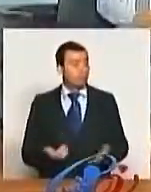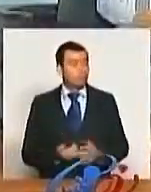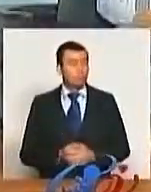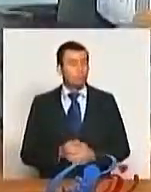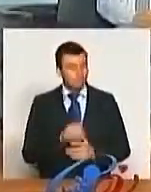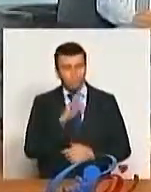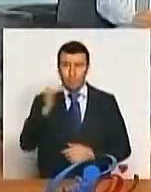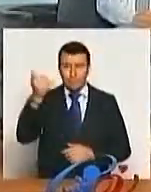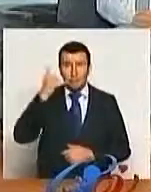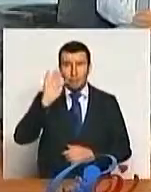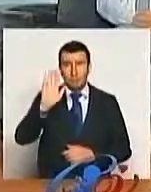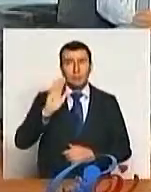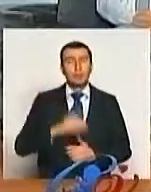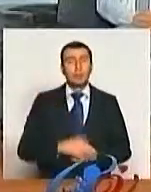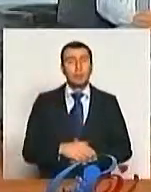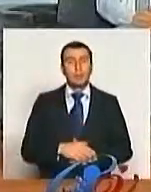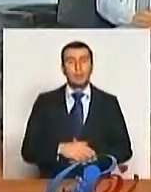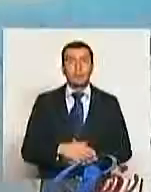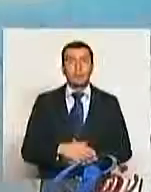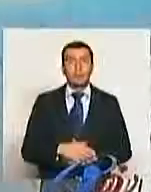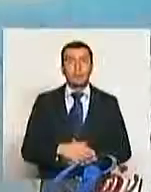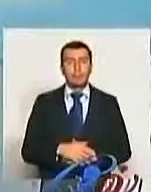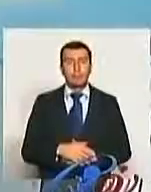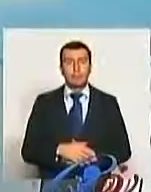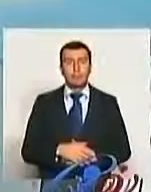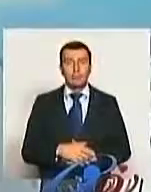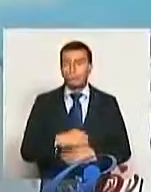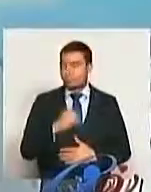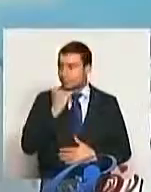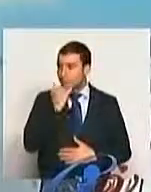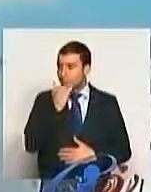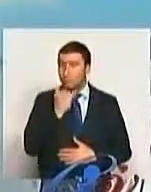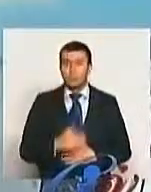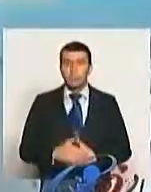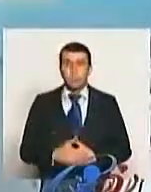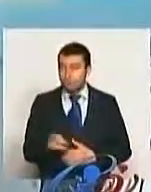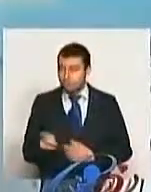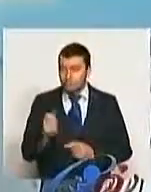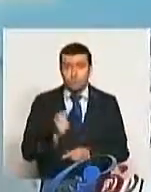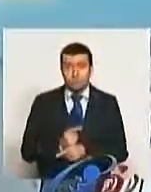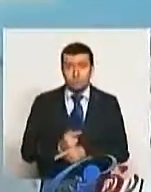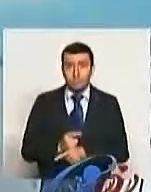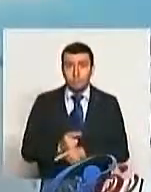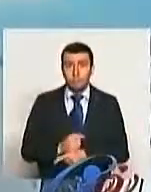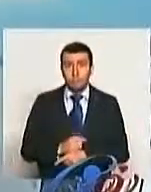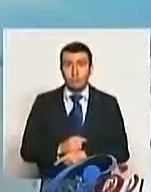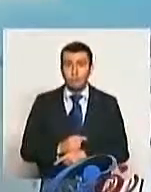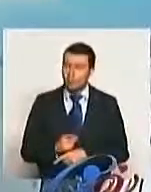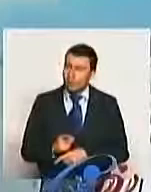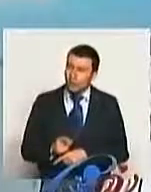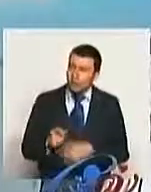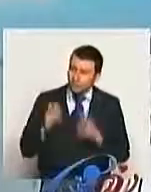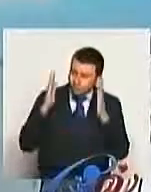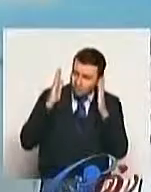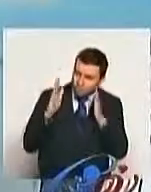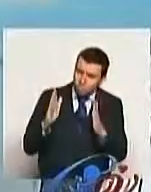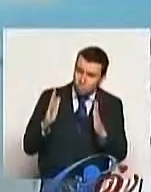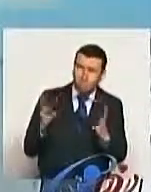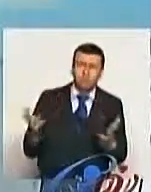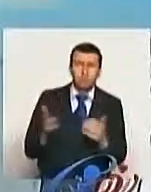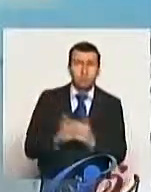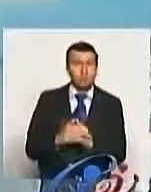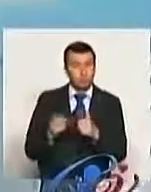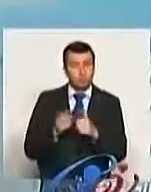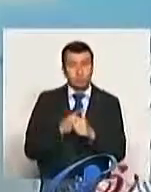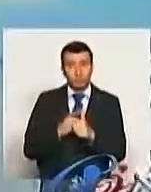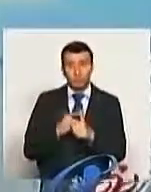nos espera un poco. Bueno, en realidad este caso clínico nos llamó la atención. Primero porque